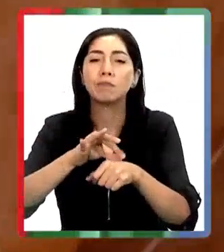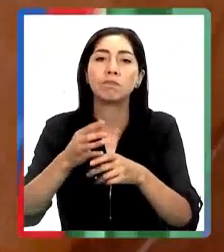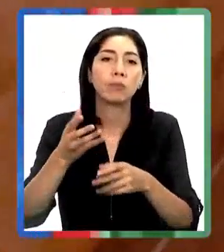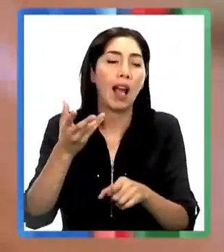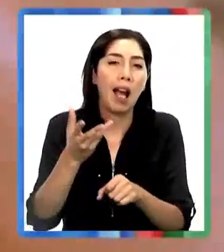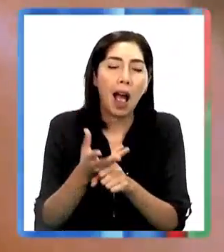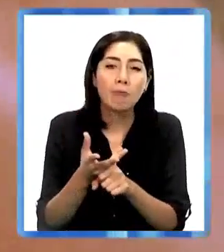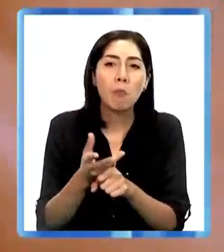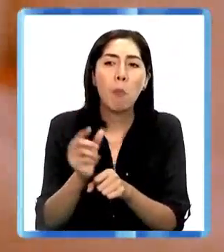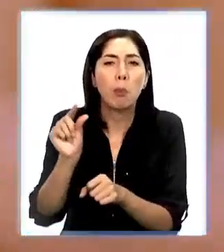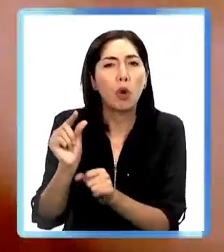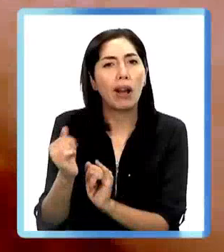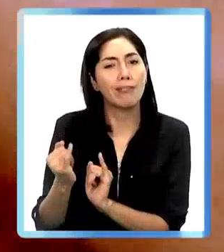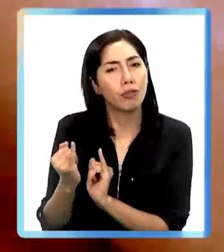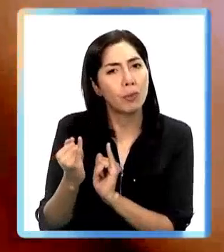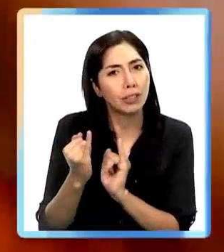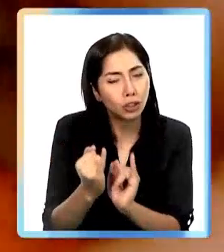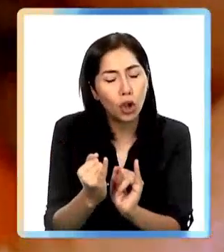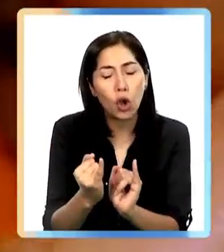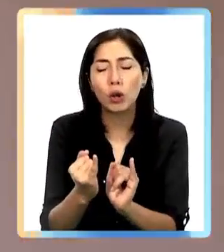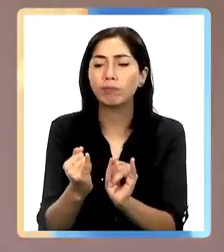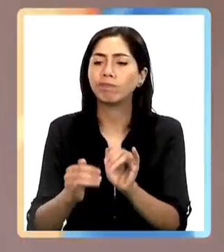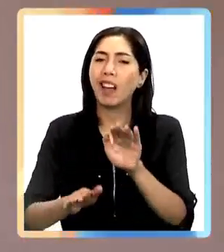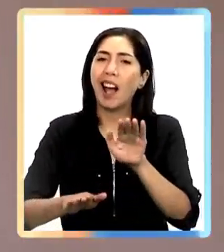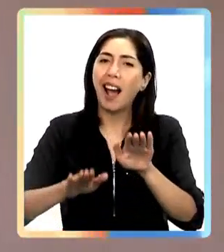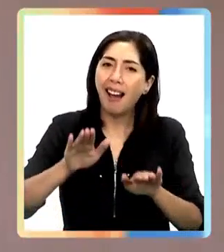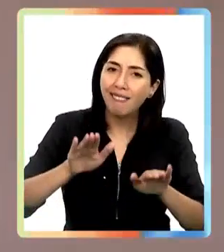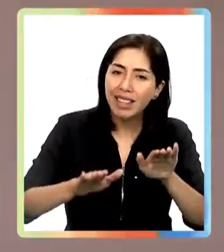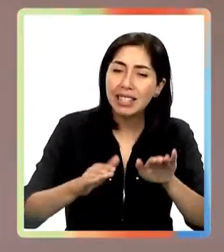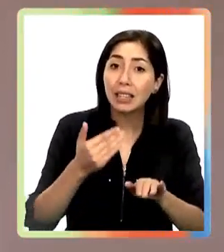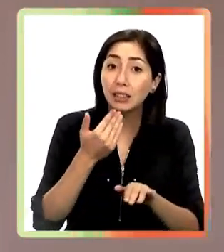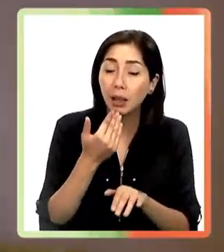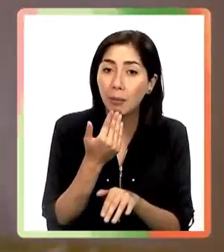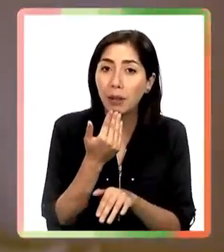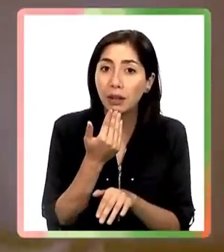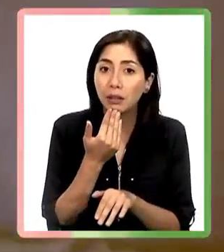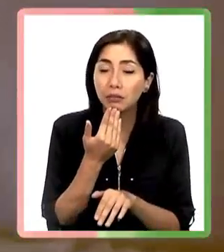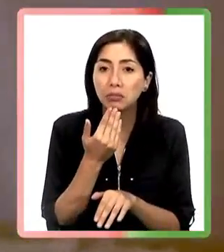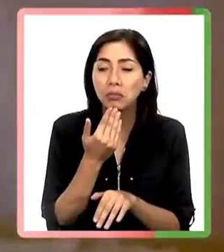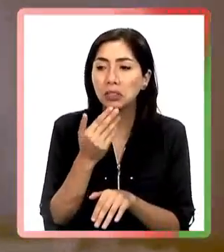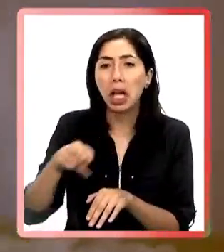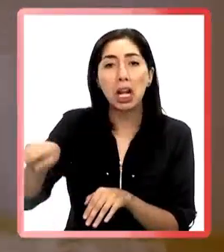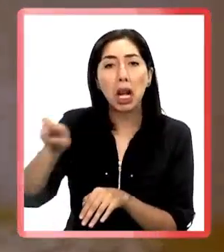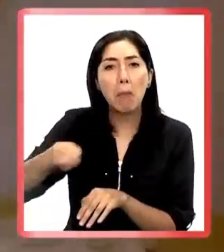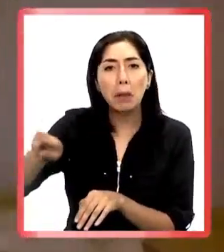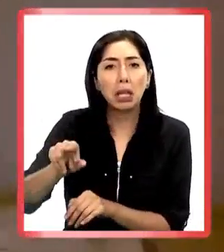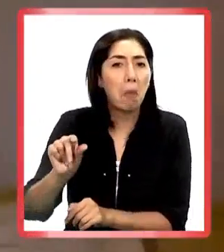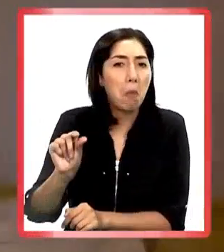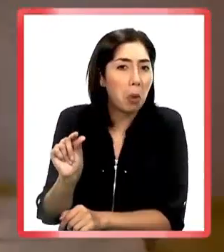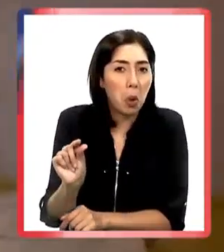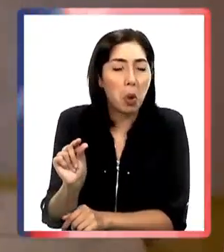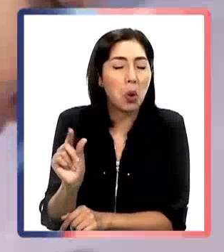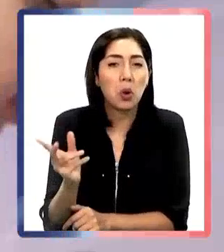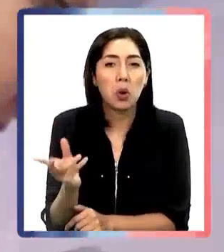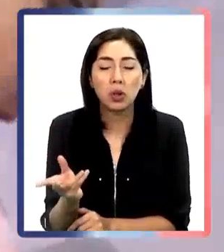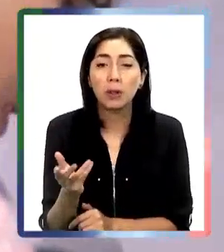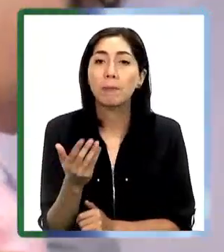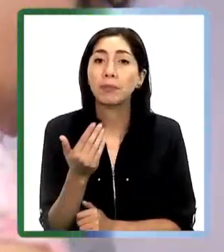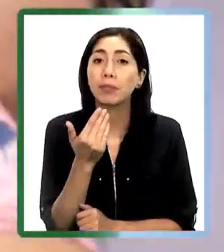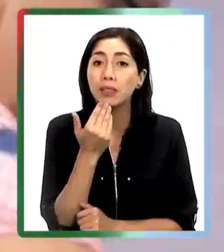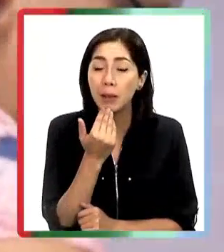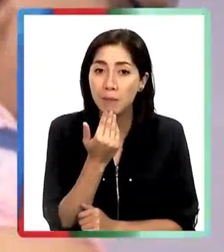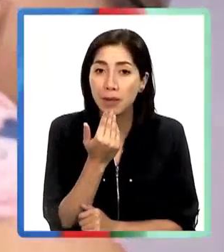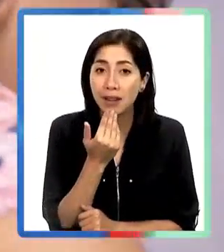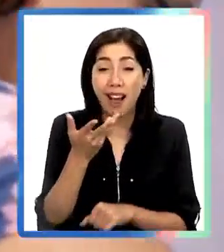cuales tenemos poca información, tenemos muchas veces, además, poca frecuencia, tal cual como dice su nombre. Tenemos